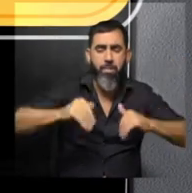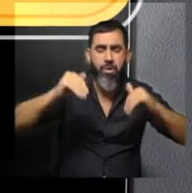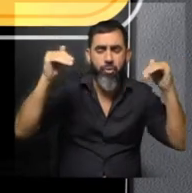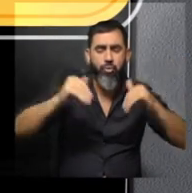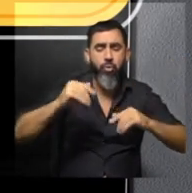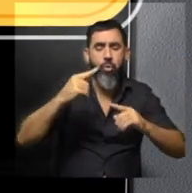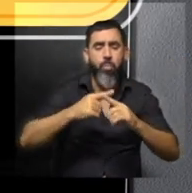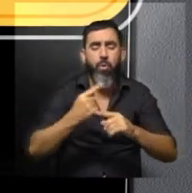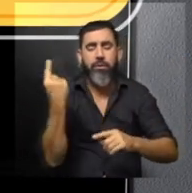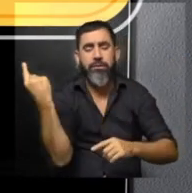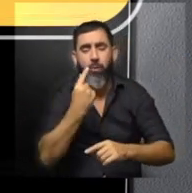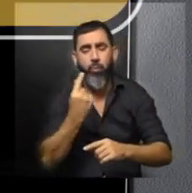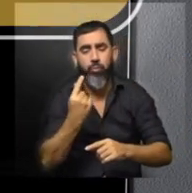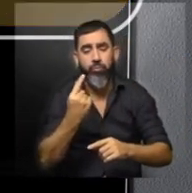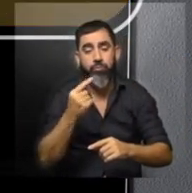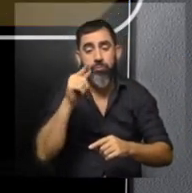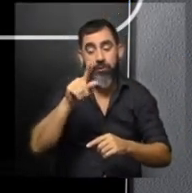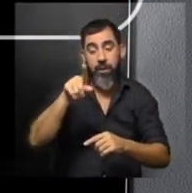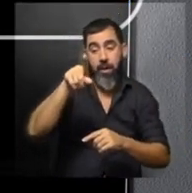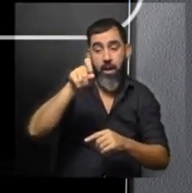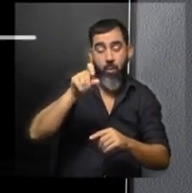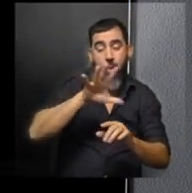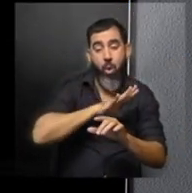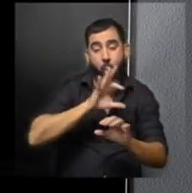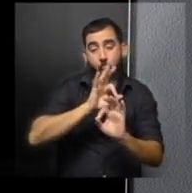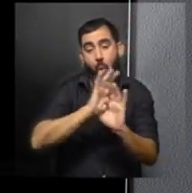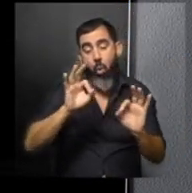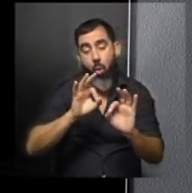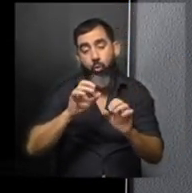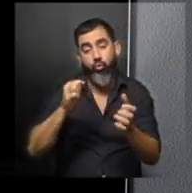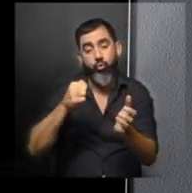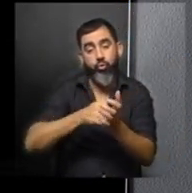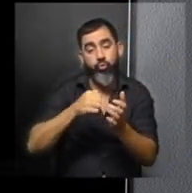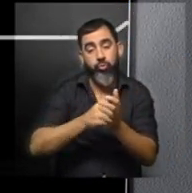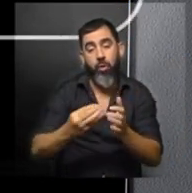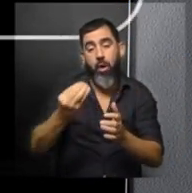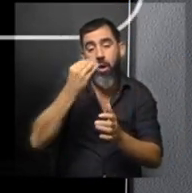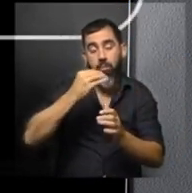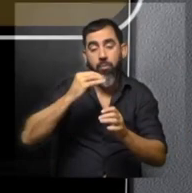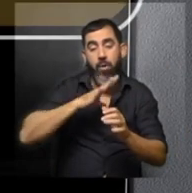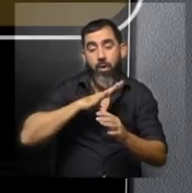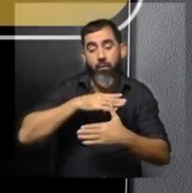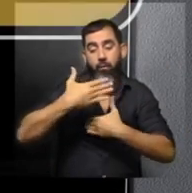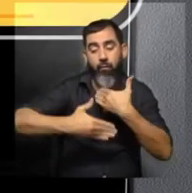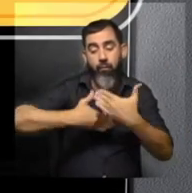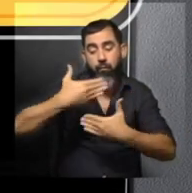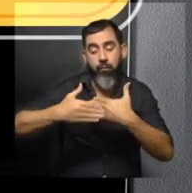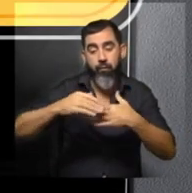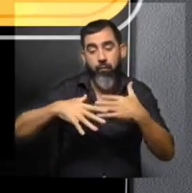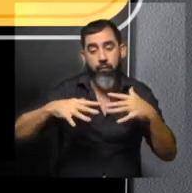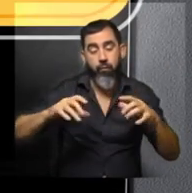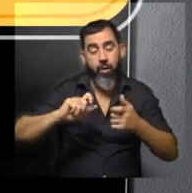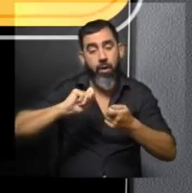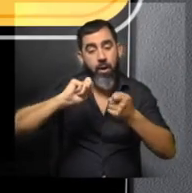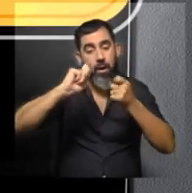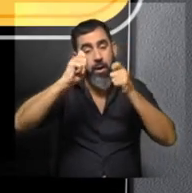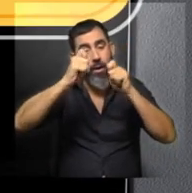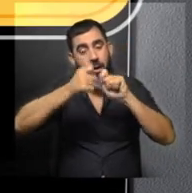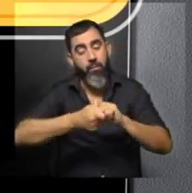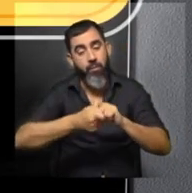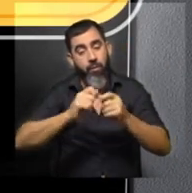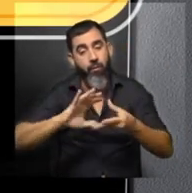por segundo, esa molécula de agua o esa molécula que compone el alimento va a empezar a fluctuar, a cambiar su